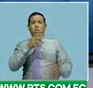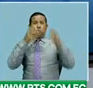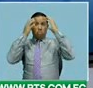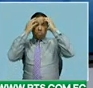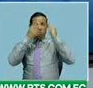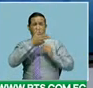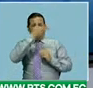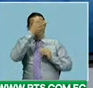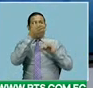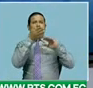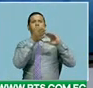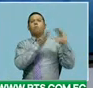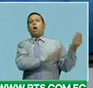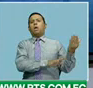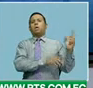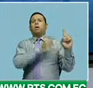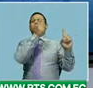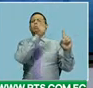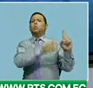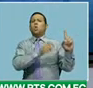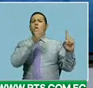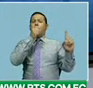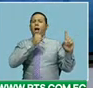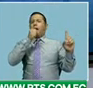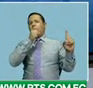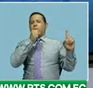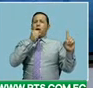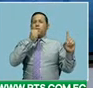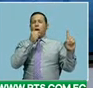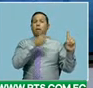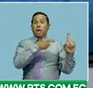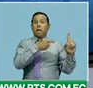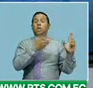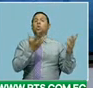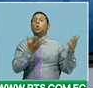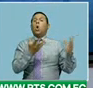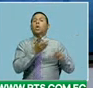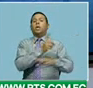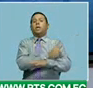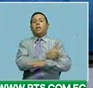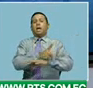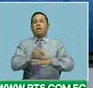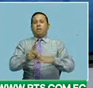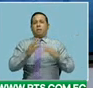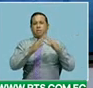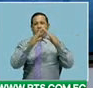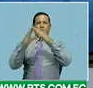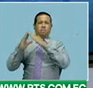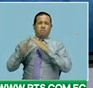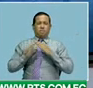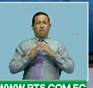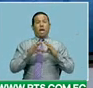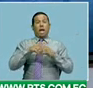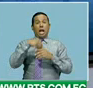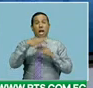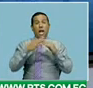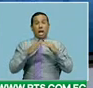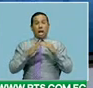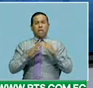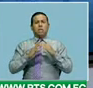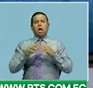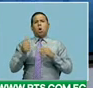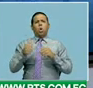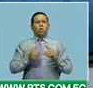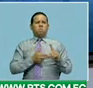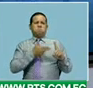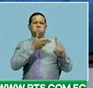en una urbanización en el cantón Daule luego de brindar una presentación en el exterior de una vivienda. La Policía Nacional investiga a las